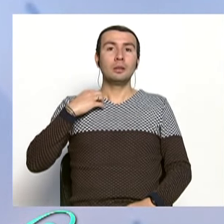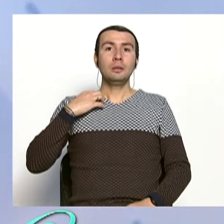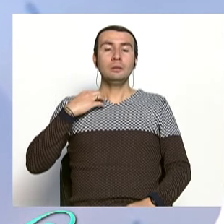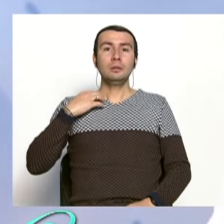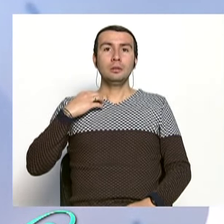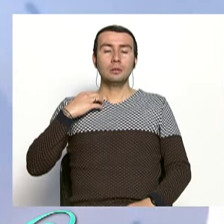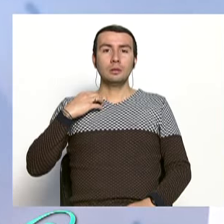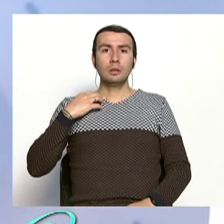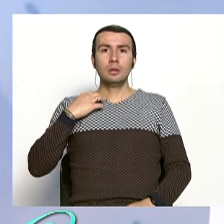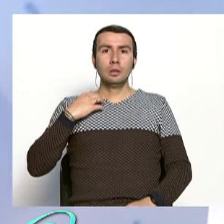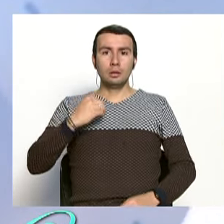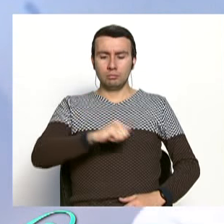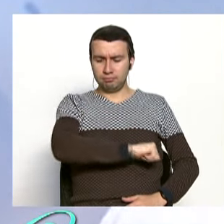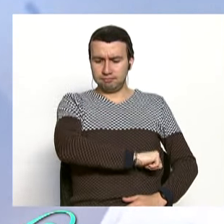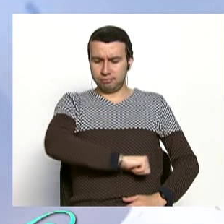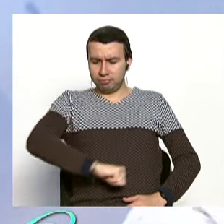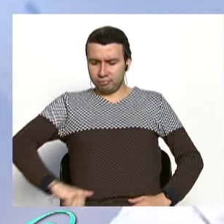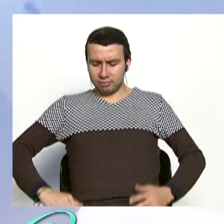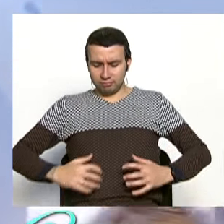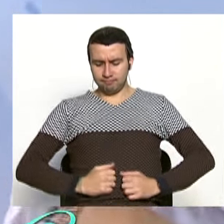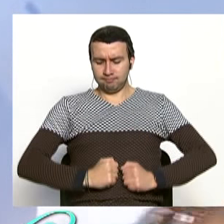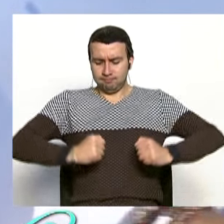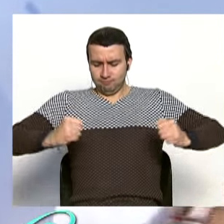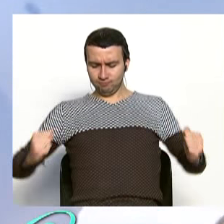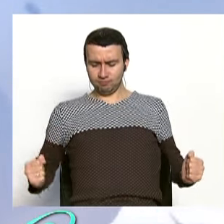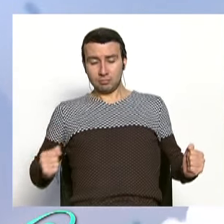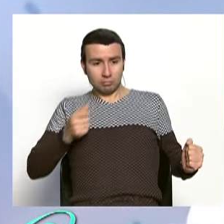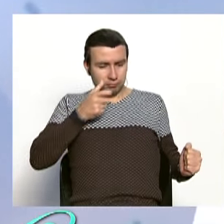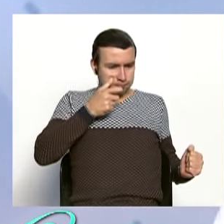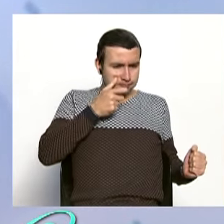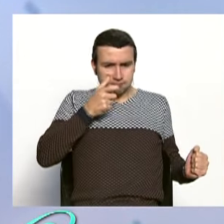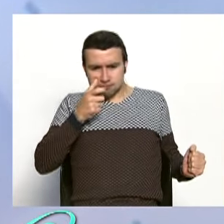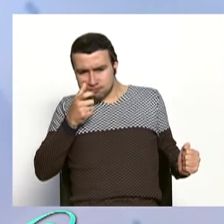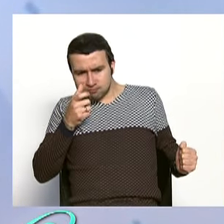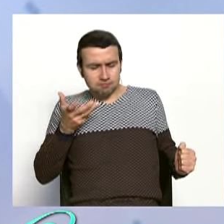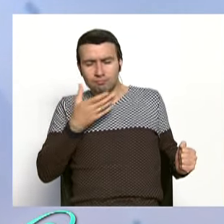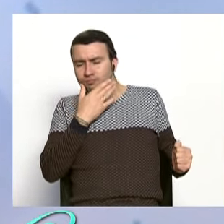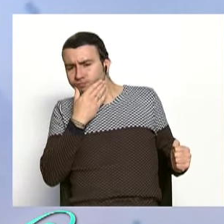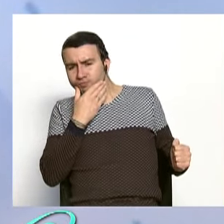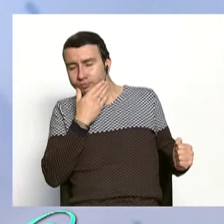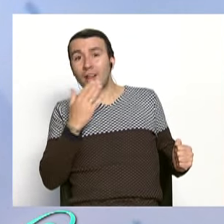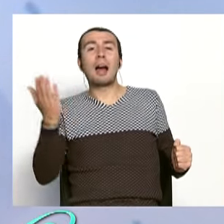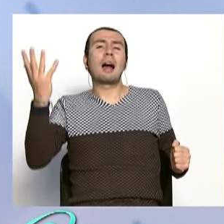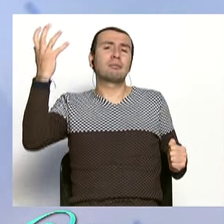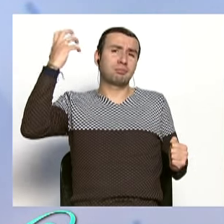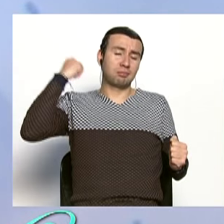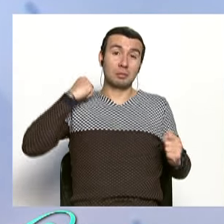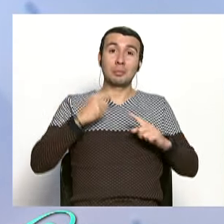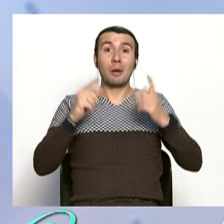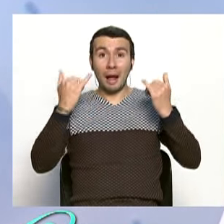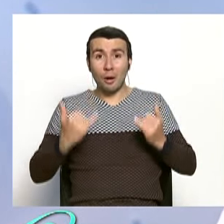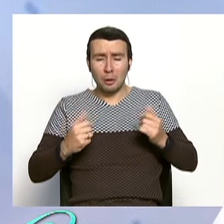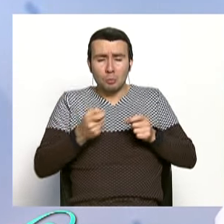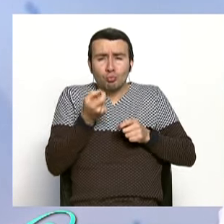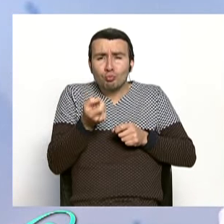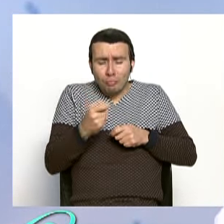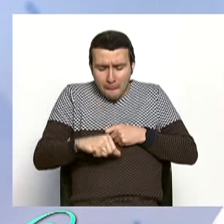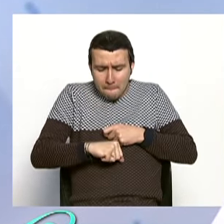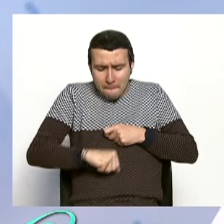laparotomías exploratorias es decir abrir el abdomen y mirar qué estaba pasando allá y ahora con estos